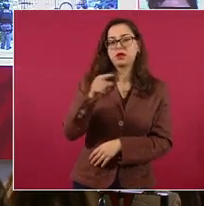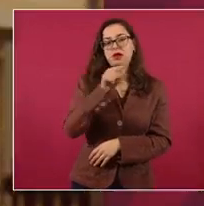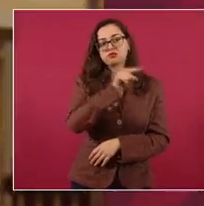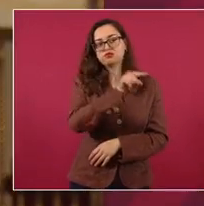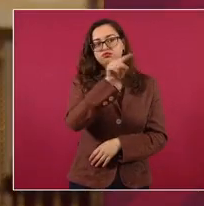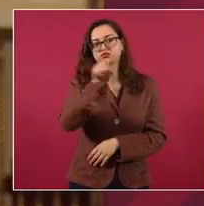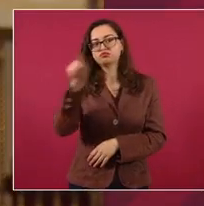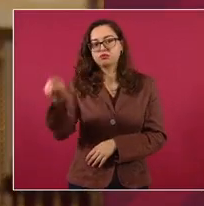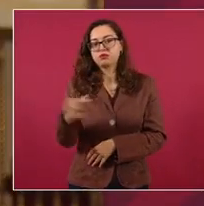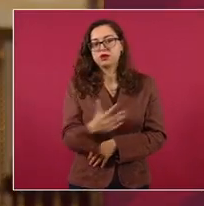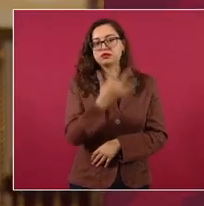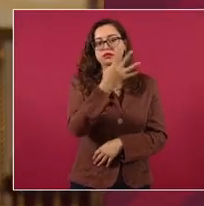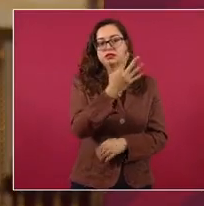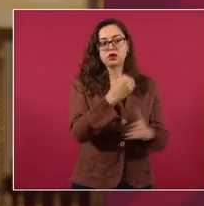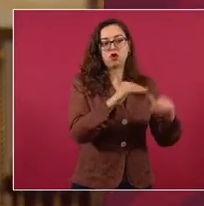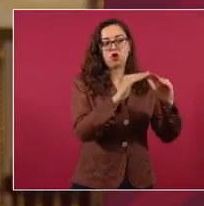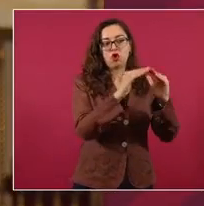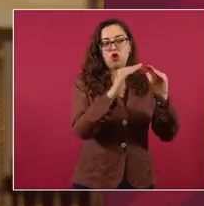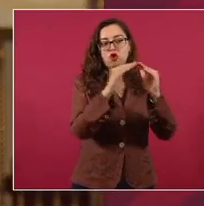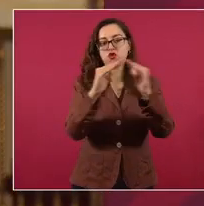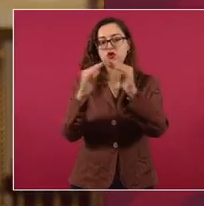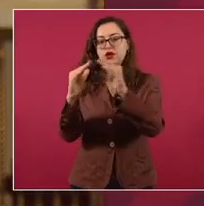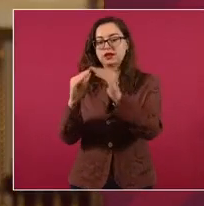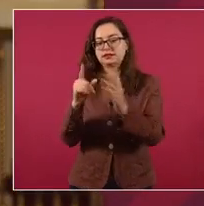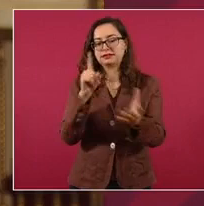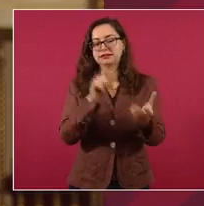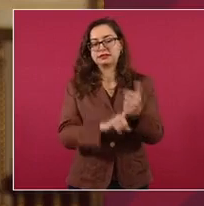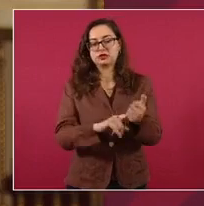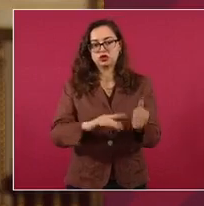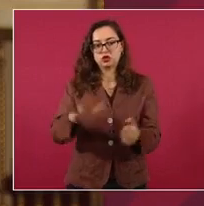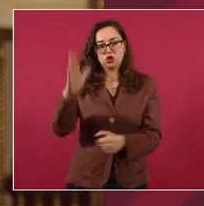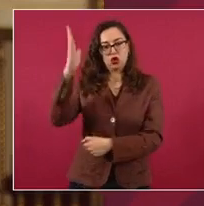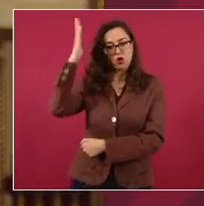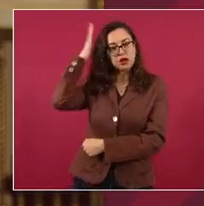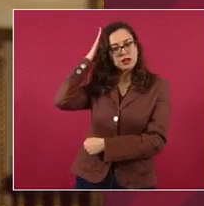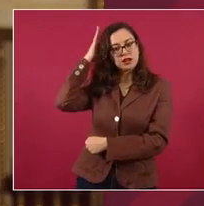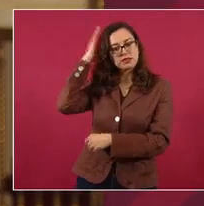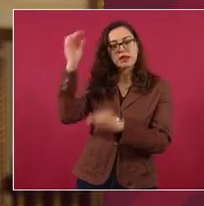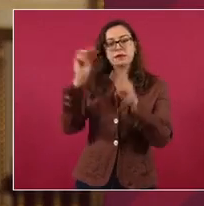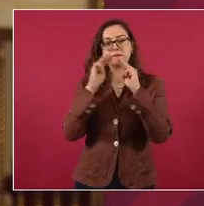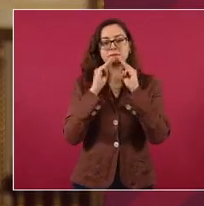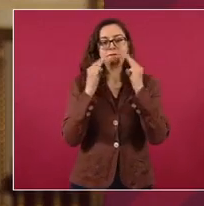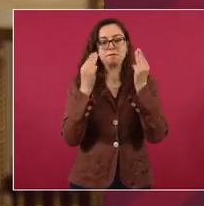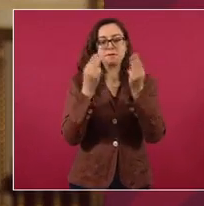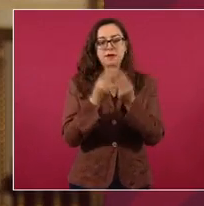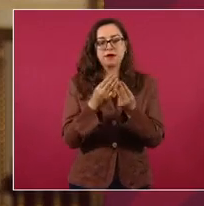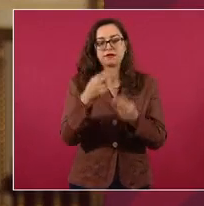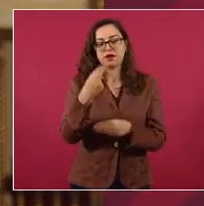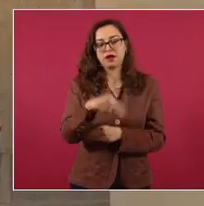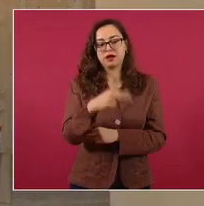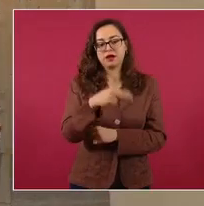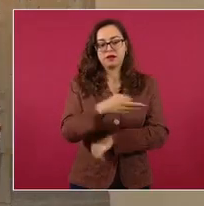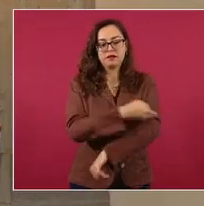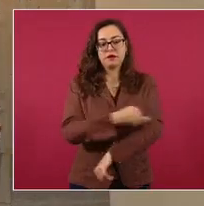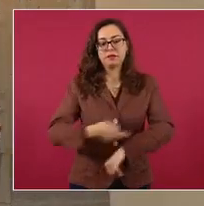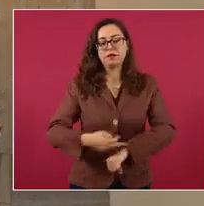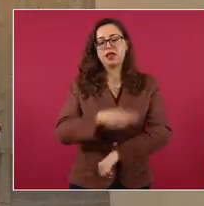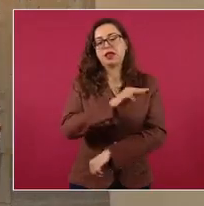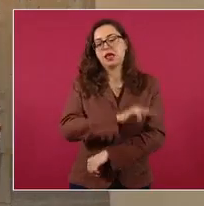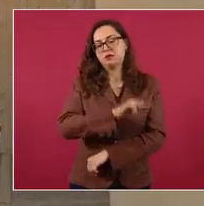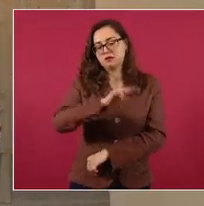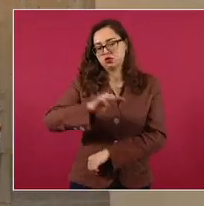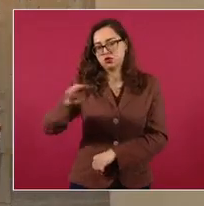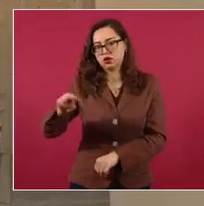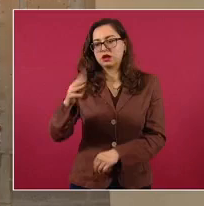a inmuebles de las cabezas vinculadas al grupo criminal autodenominado Familia Michoacana,